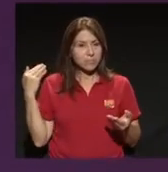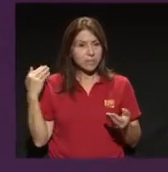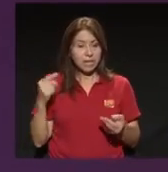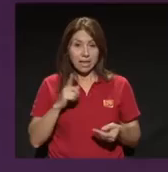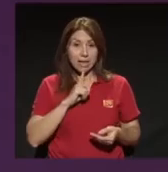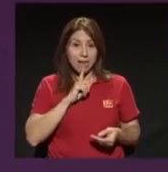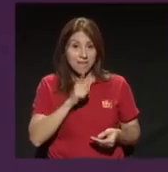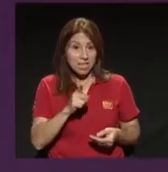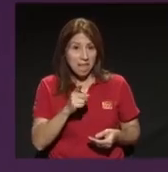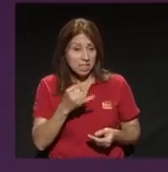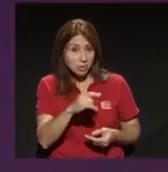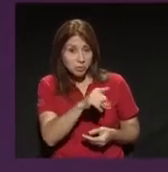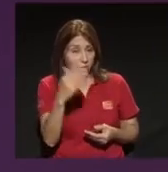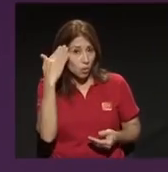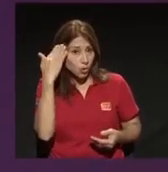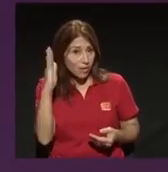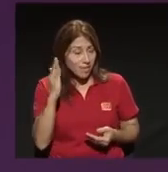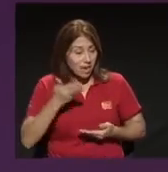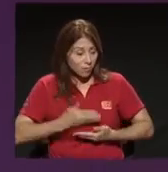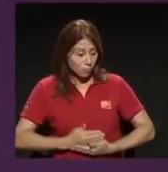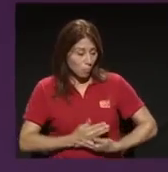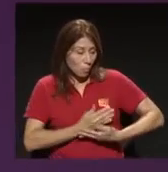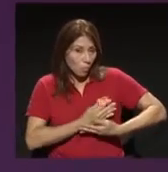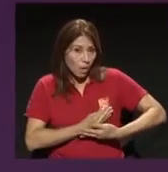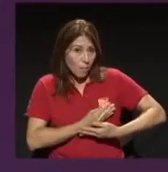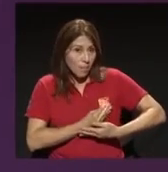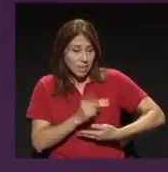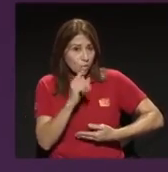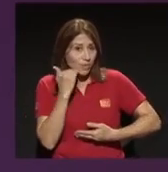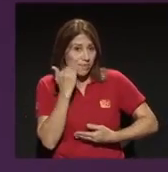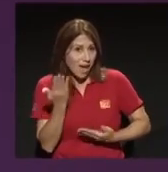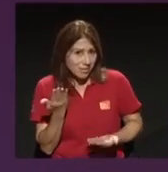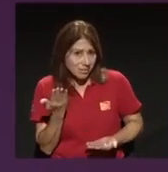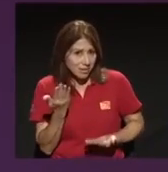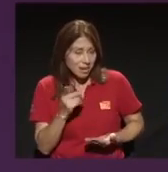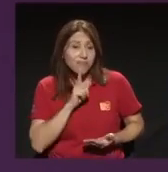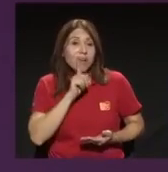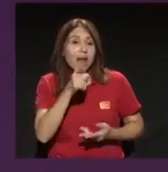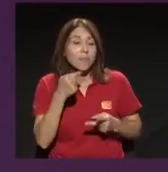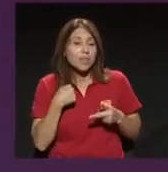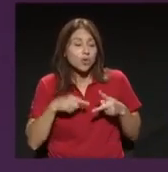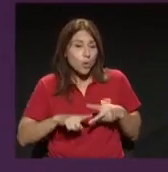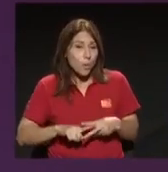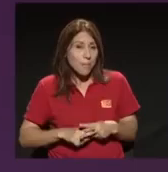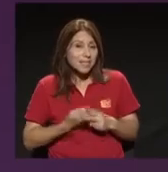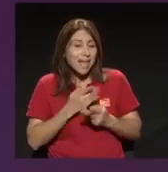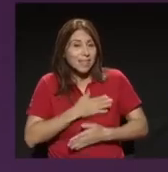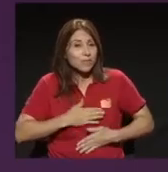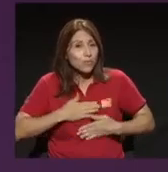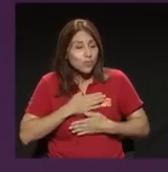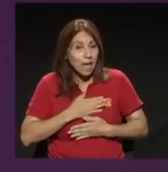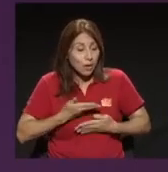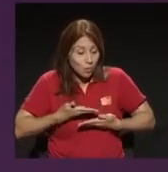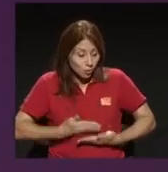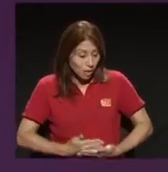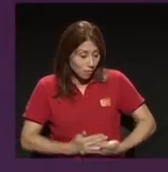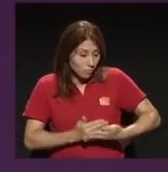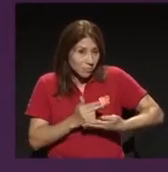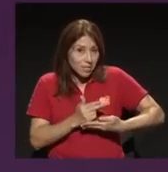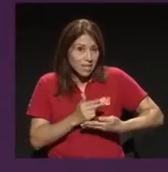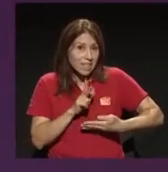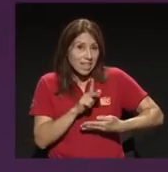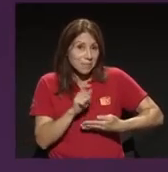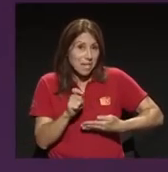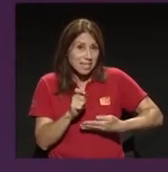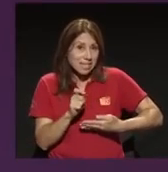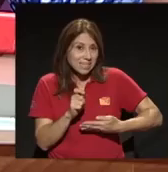para las que no lo sabían amamantar no es fácil verdad yo realmente lo empecé a disfrutar después de los tres meses antes de eso era